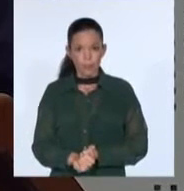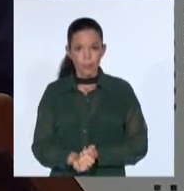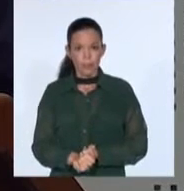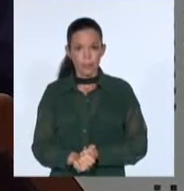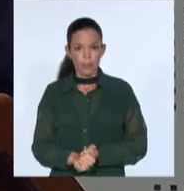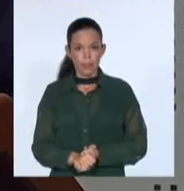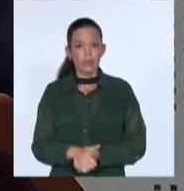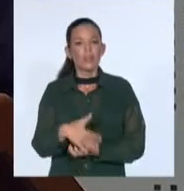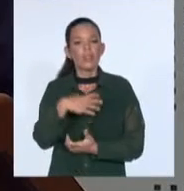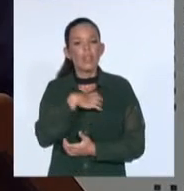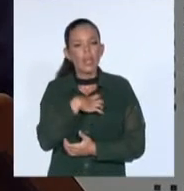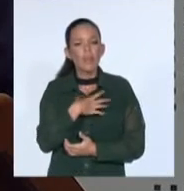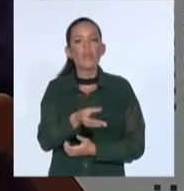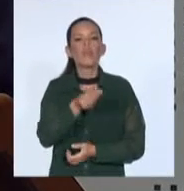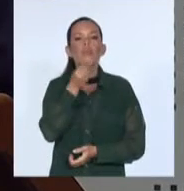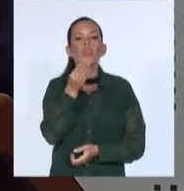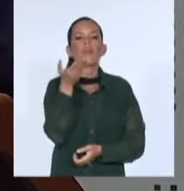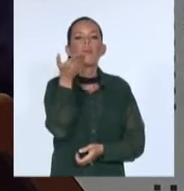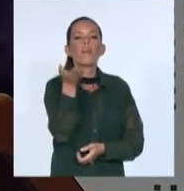de exigir igualdad.